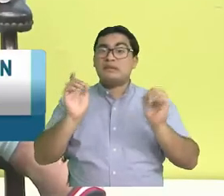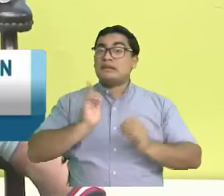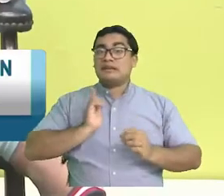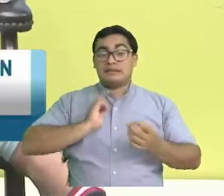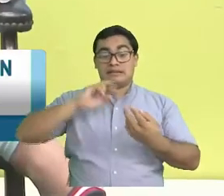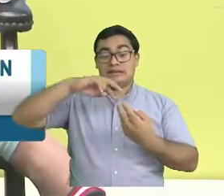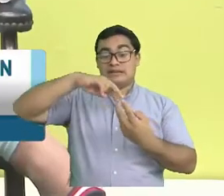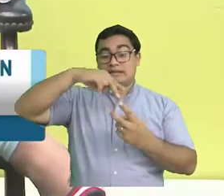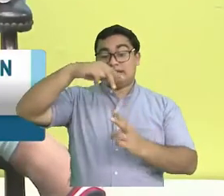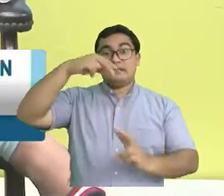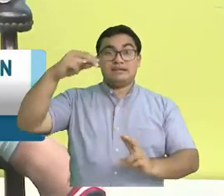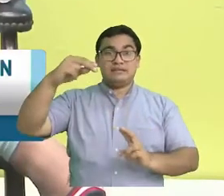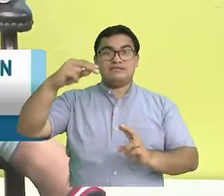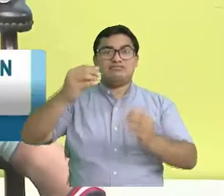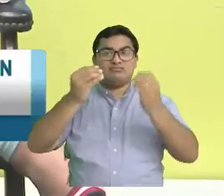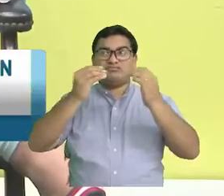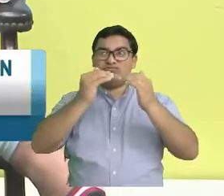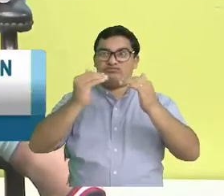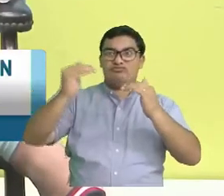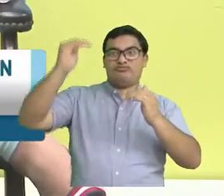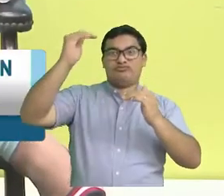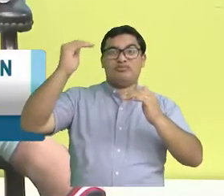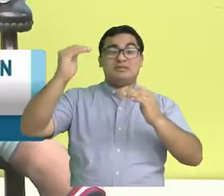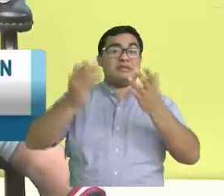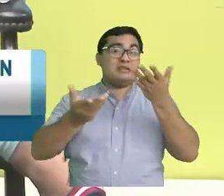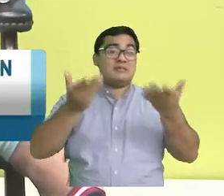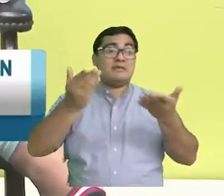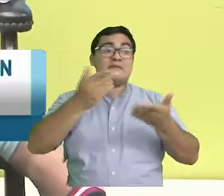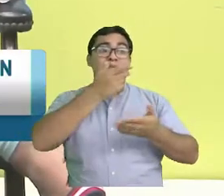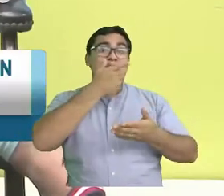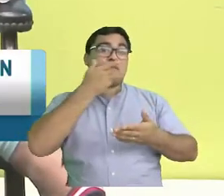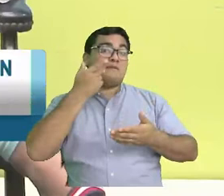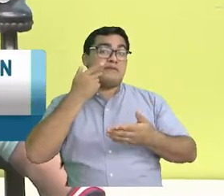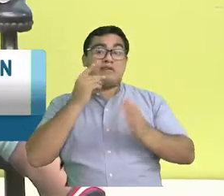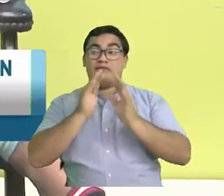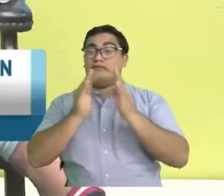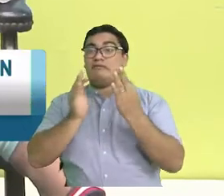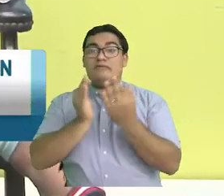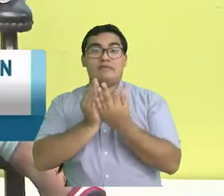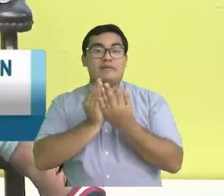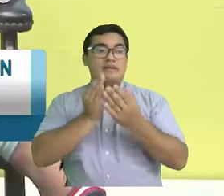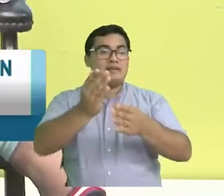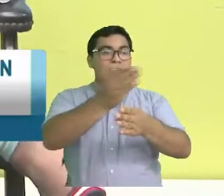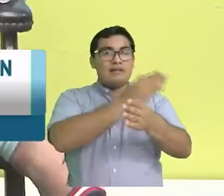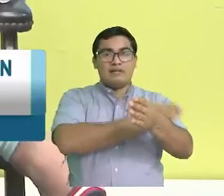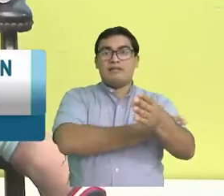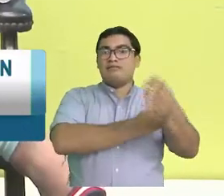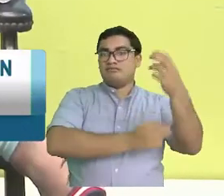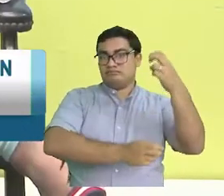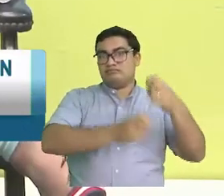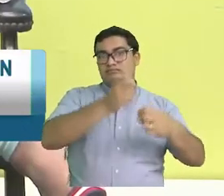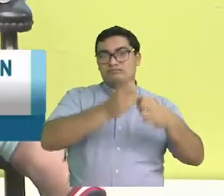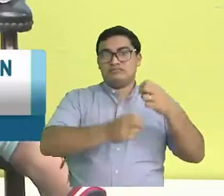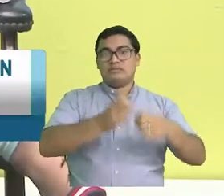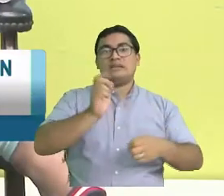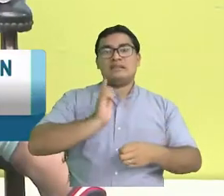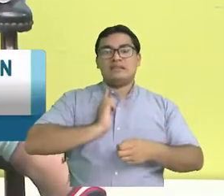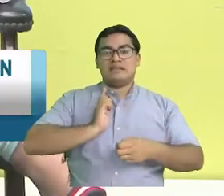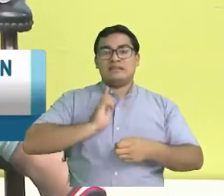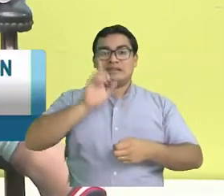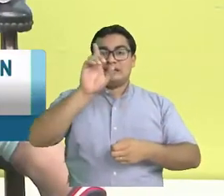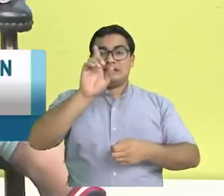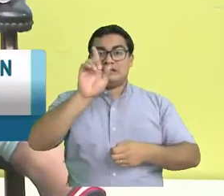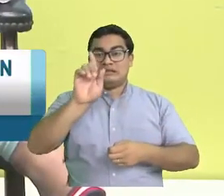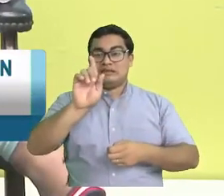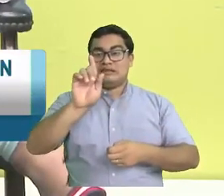alta, significa que si alguno de los papás o algún familiar cercano al niño tuvo manifestaciones o tiene manifestaciones de déficit de atención,